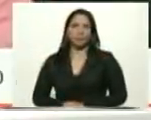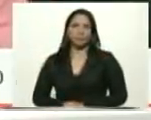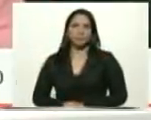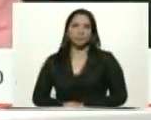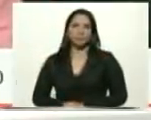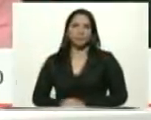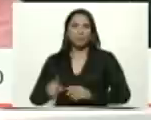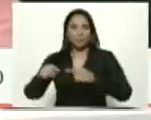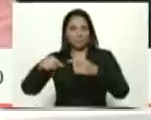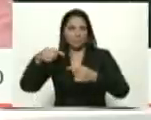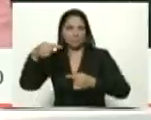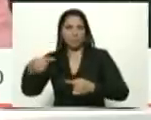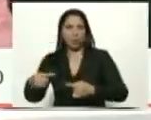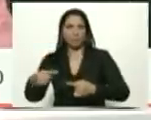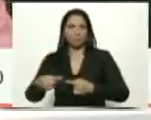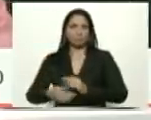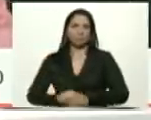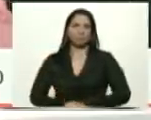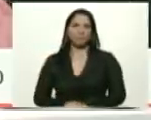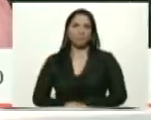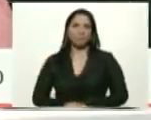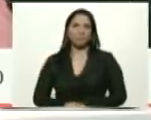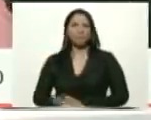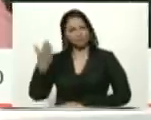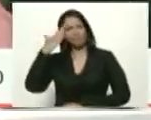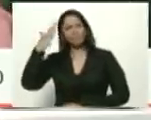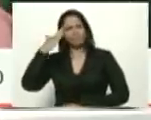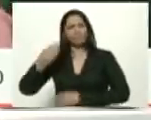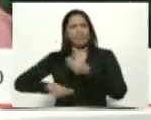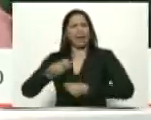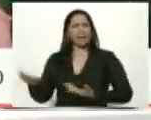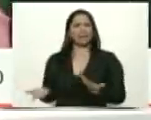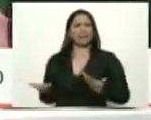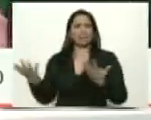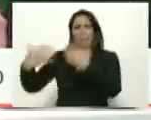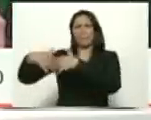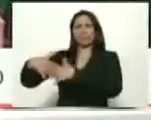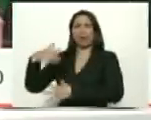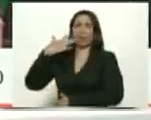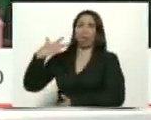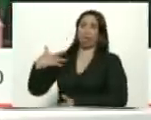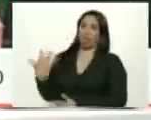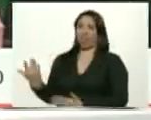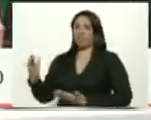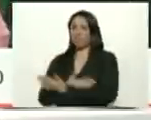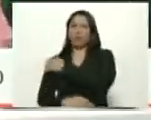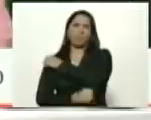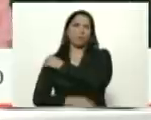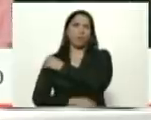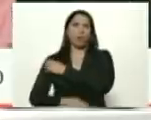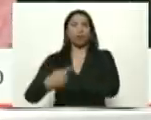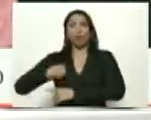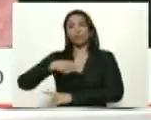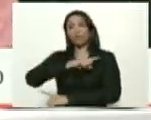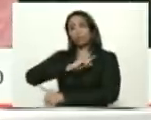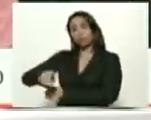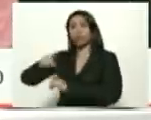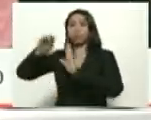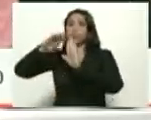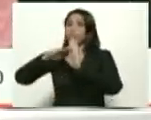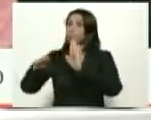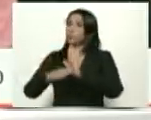más adelante, en los próximos días. Yo sé por qué lo hacen. Por eso he dado instrucciones precisas,